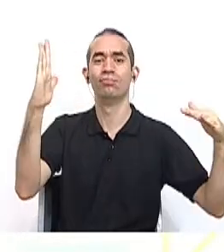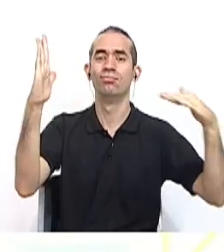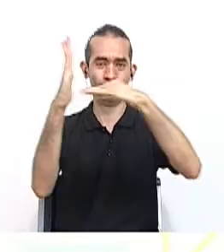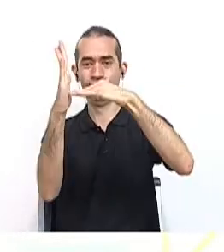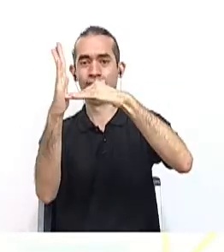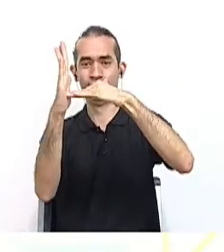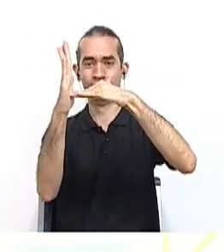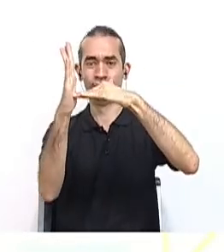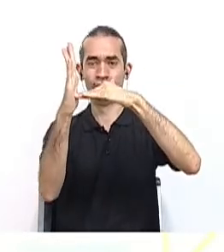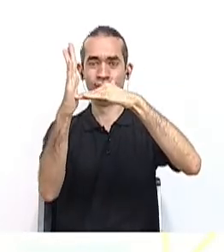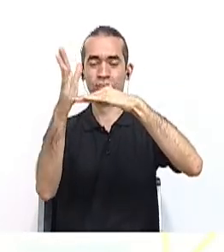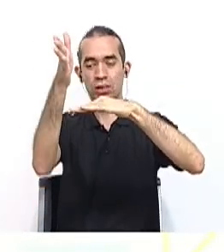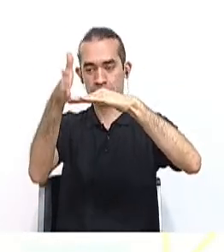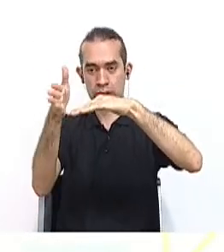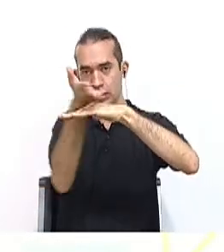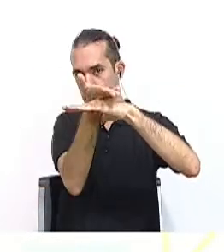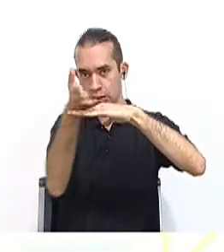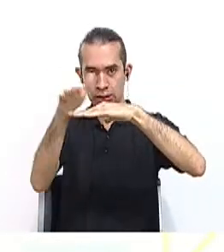Entonces ahora